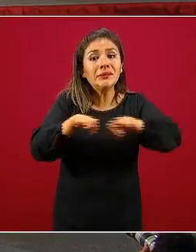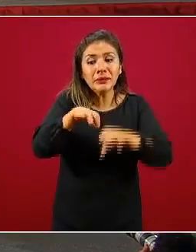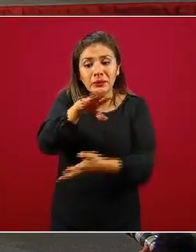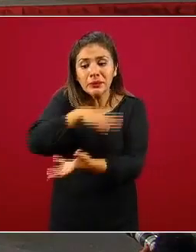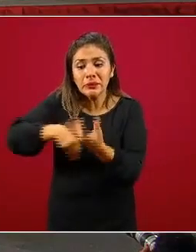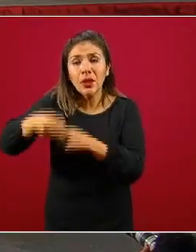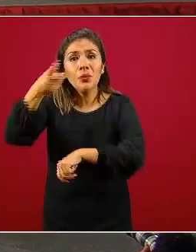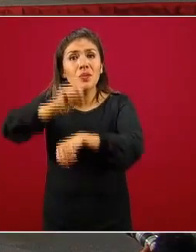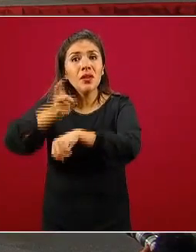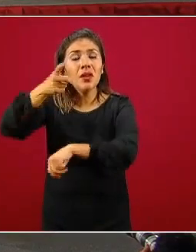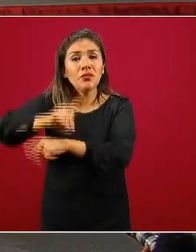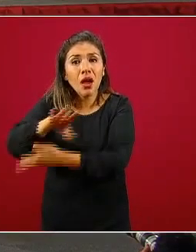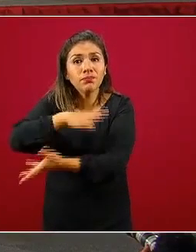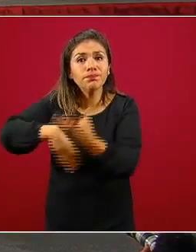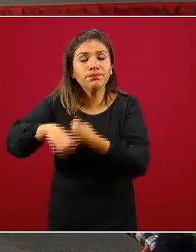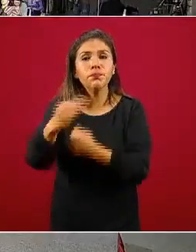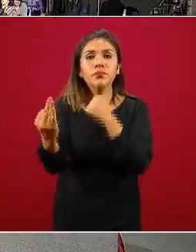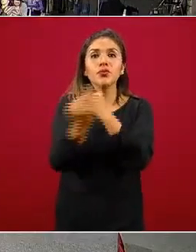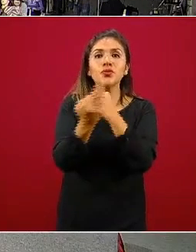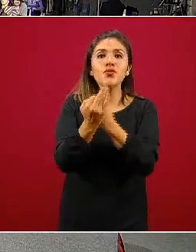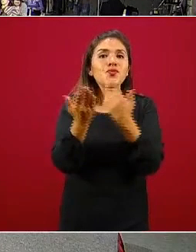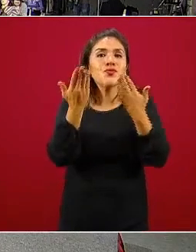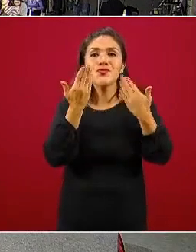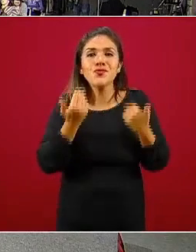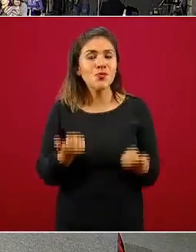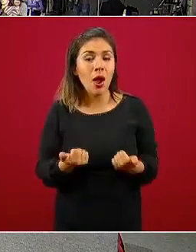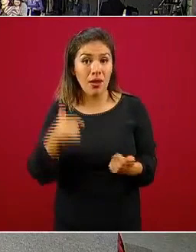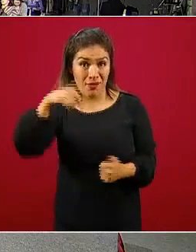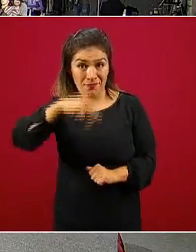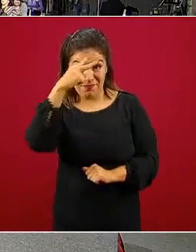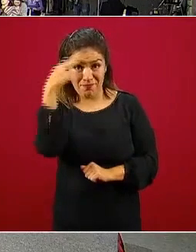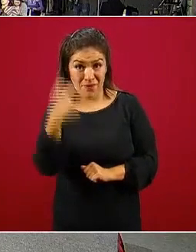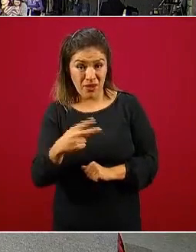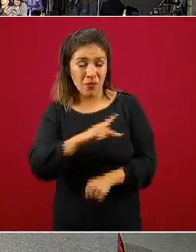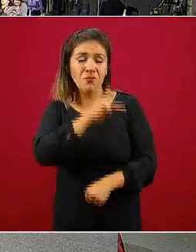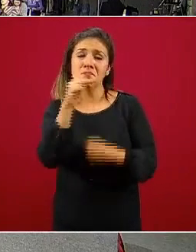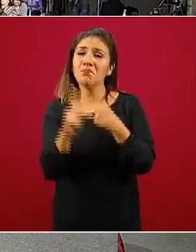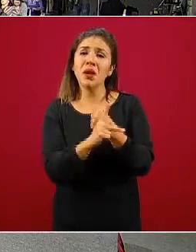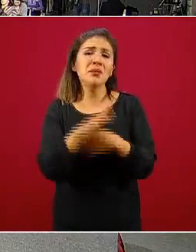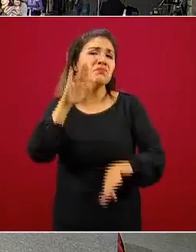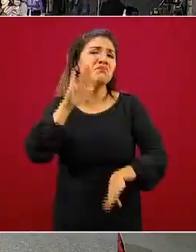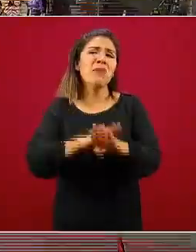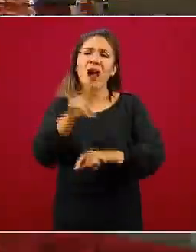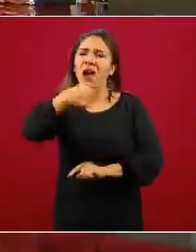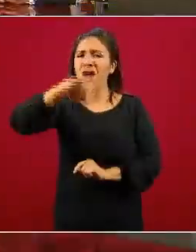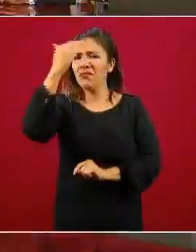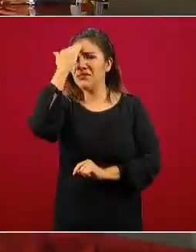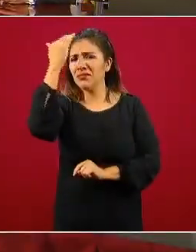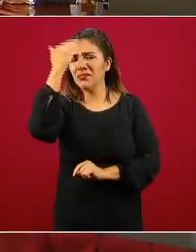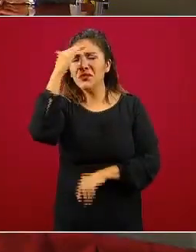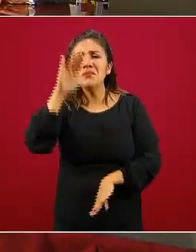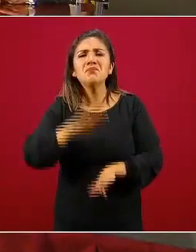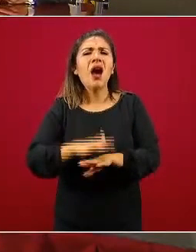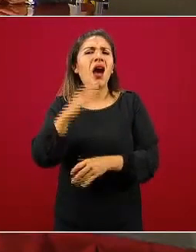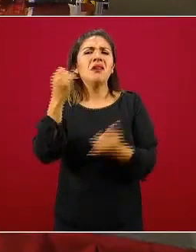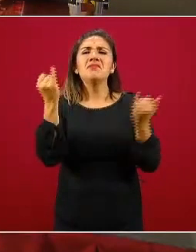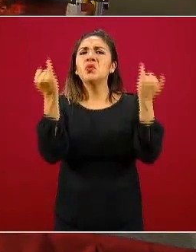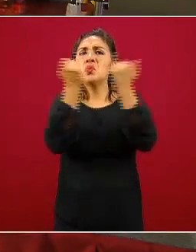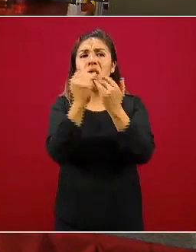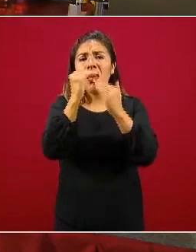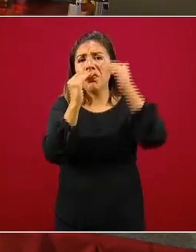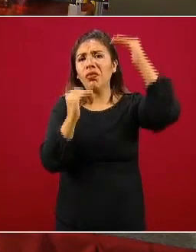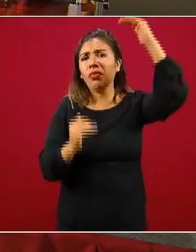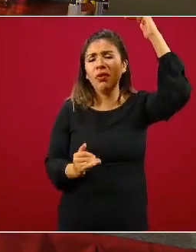en una extraordinaria indefensión. Y México es un país por demás polarizado por importantísimas